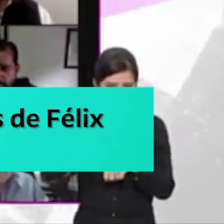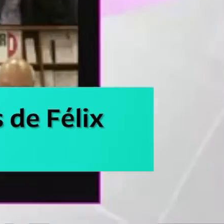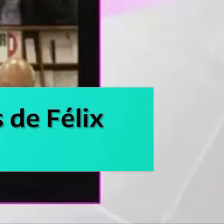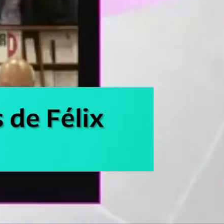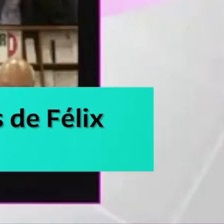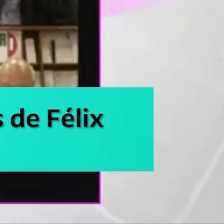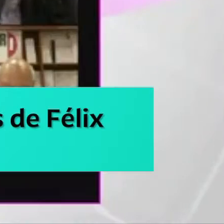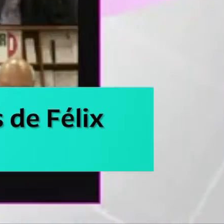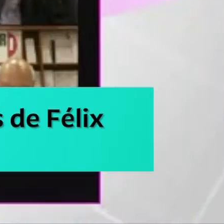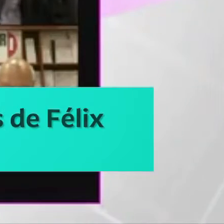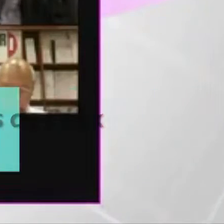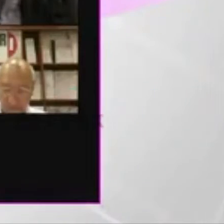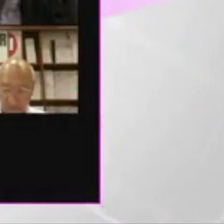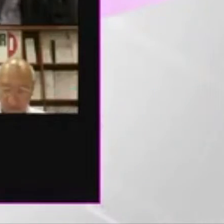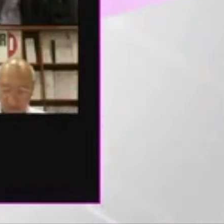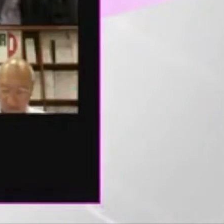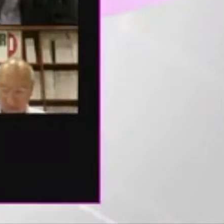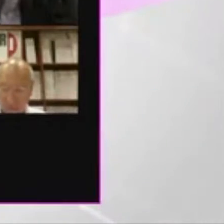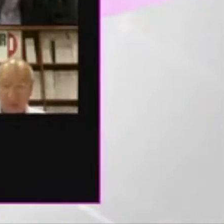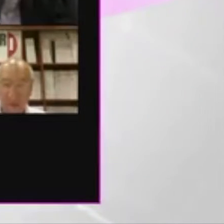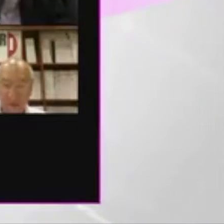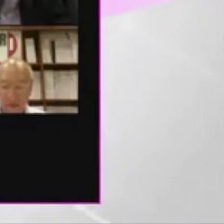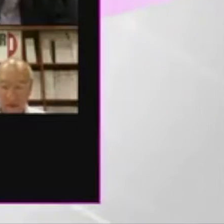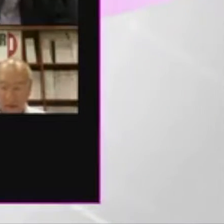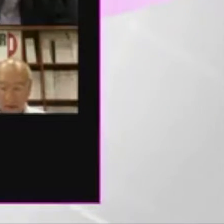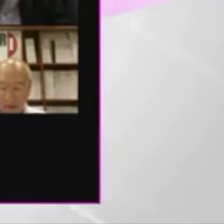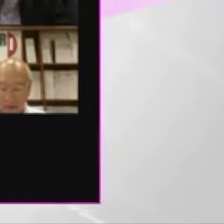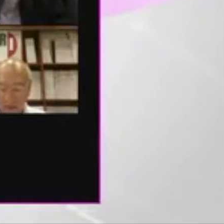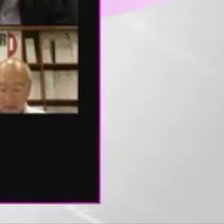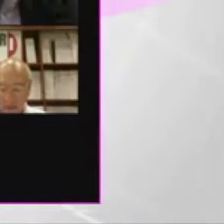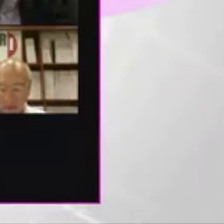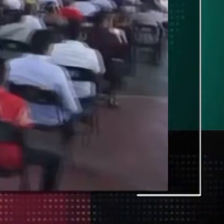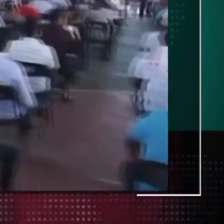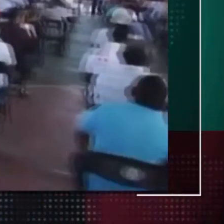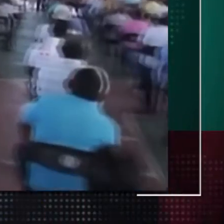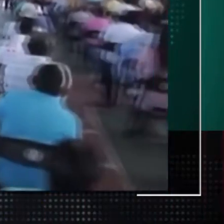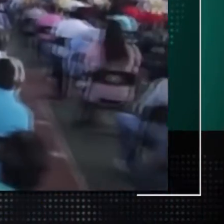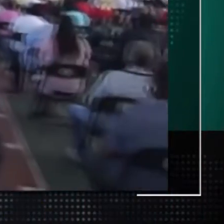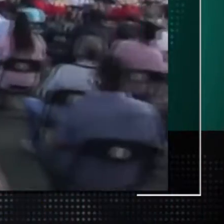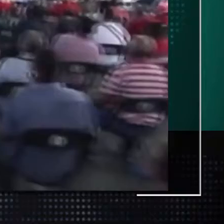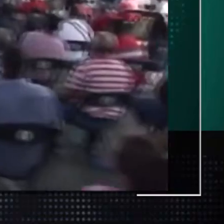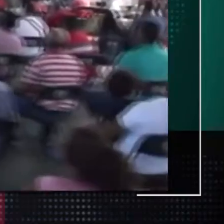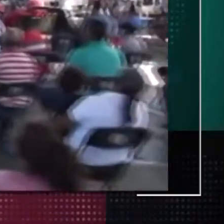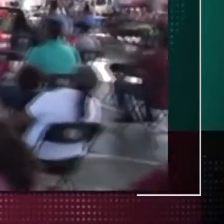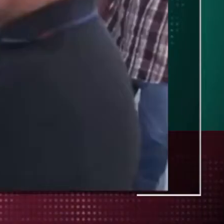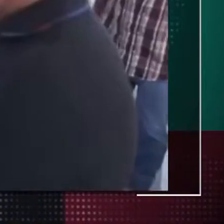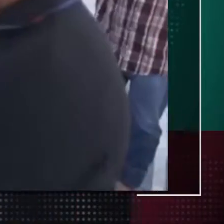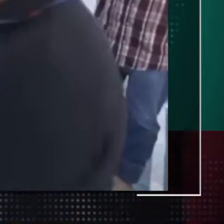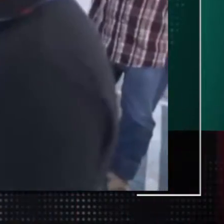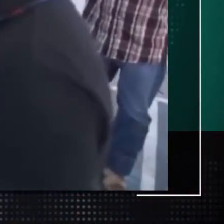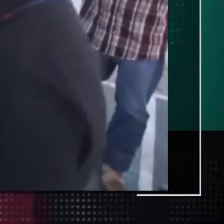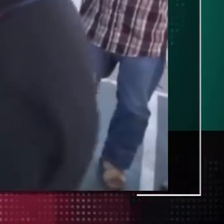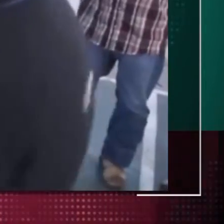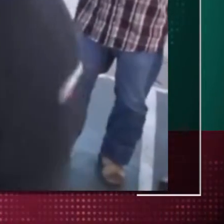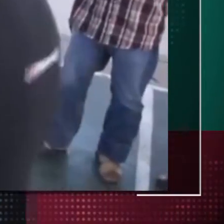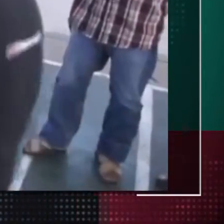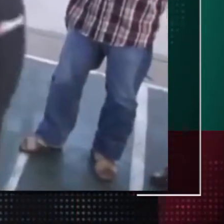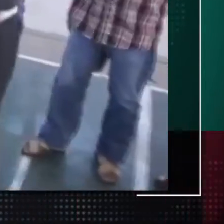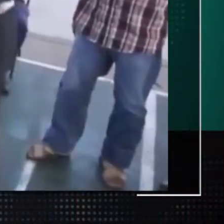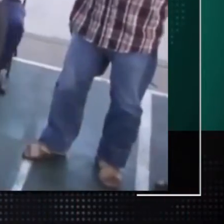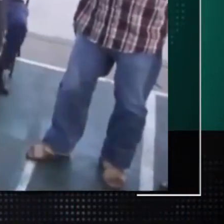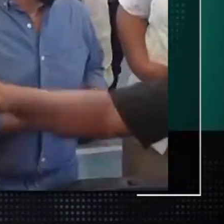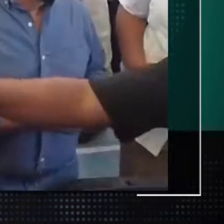electoral ratificó por seis votos a favor y cinco en contra la cancelación de las candidaturas